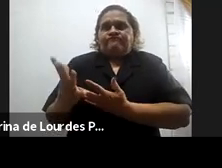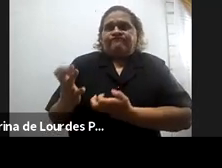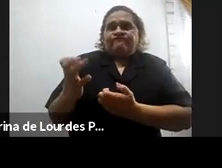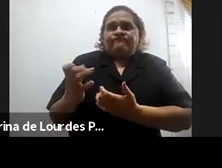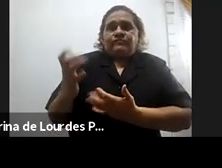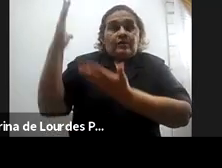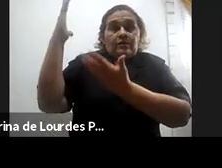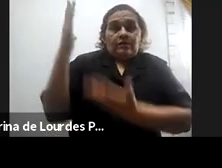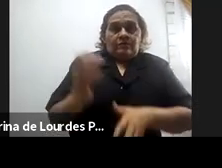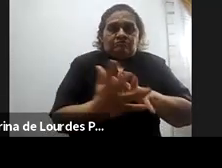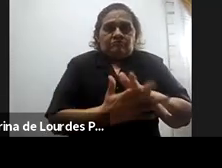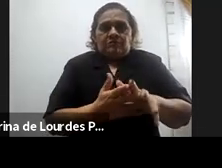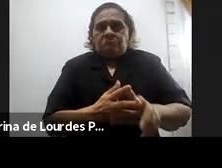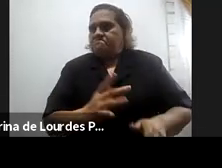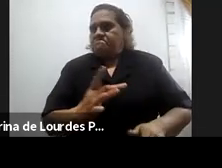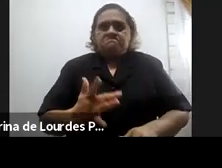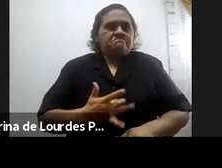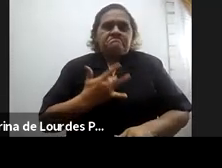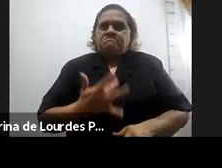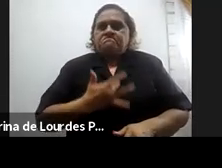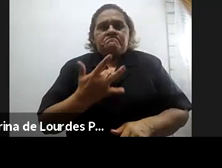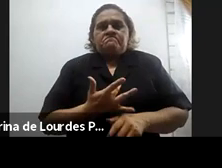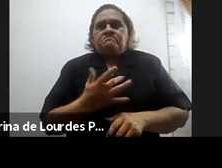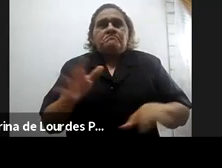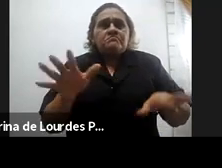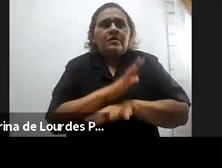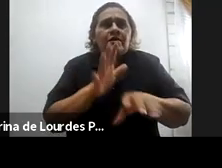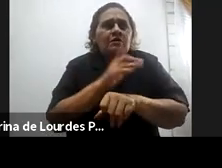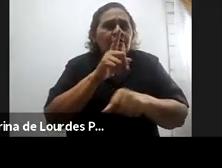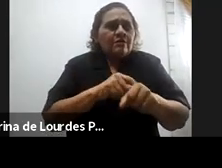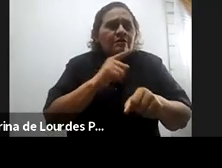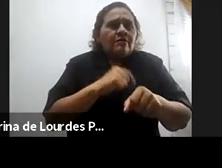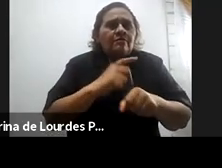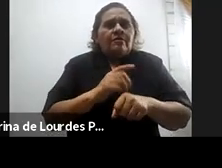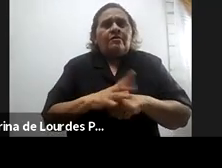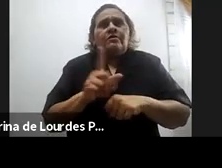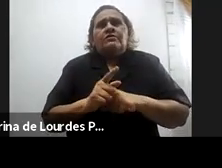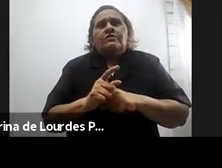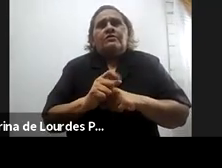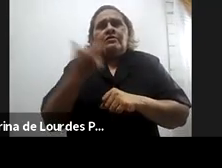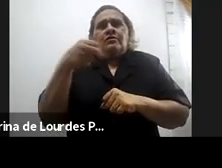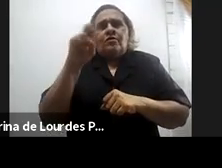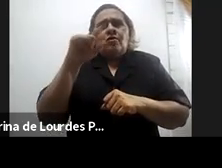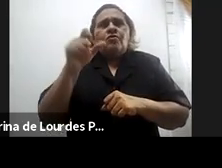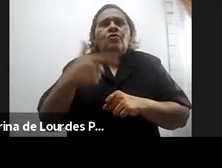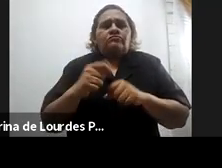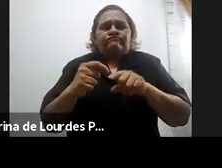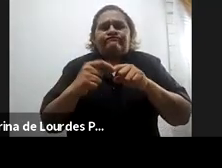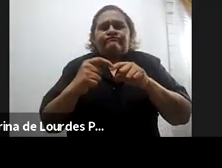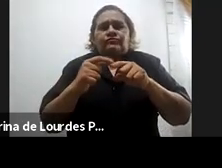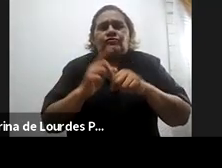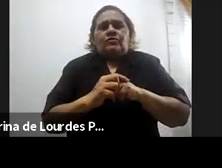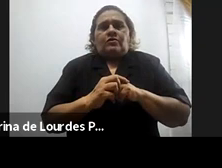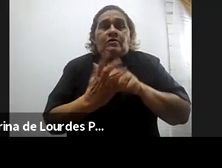pies, insensibilidad, cambios en la coloración, adormecimiento, hongos en las uñas, úlceras, pie